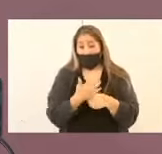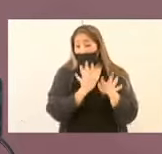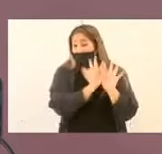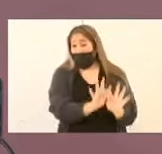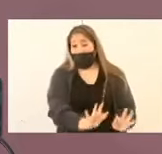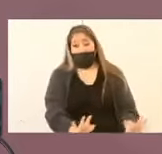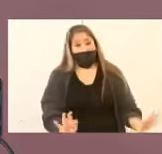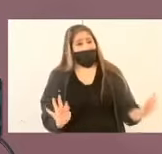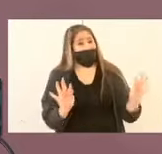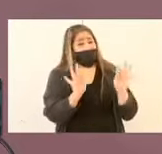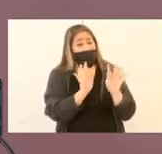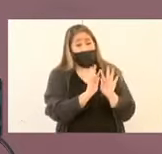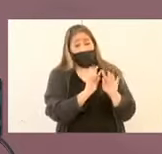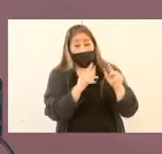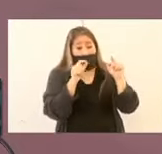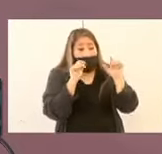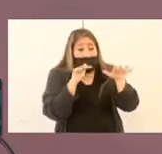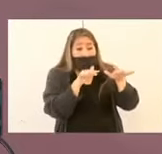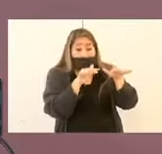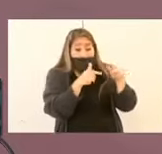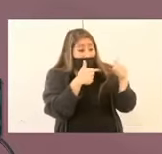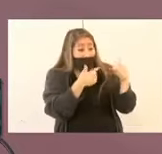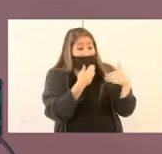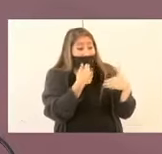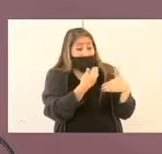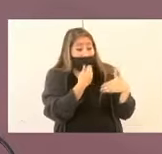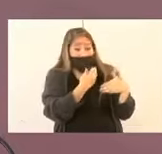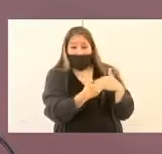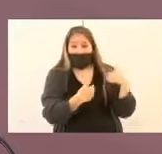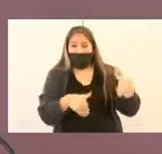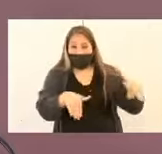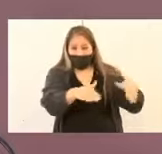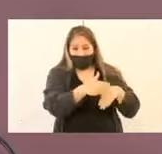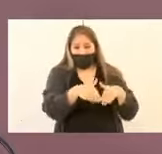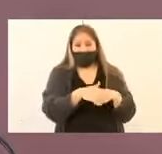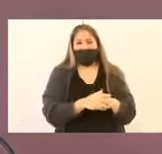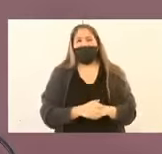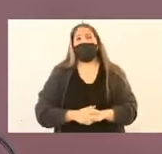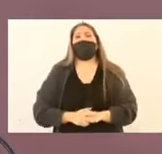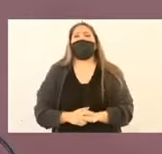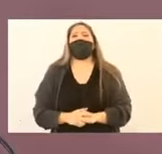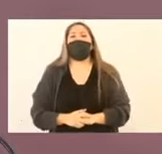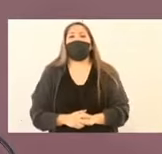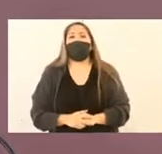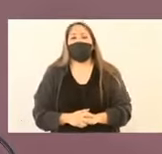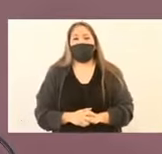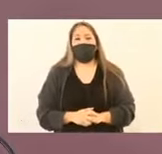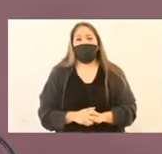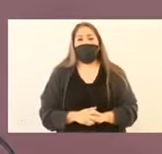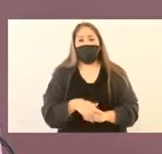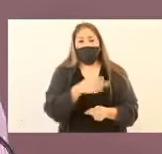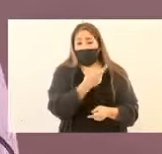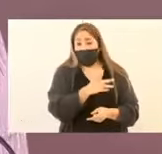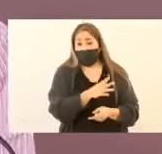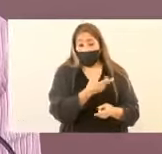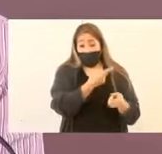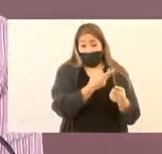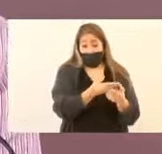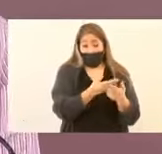importante porque va a significar abastecer de